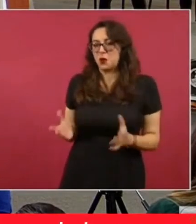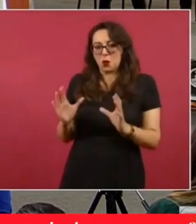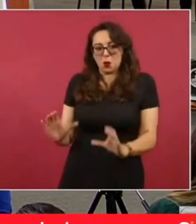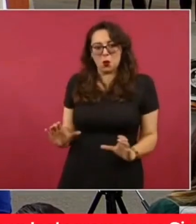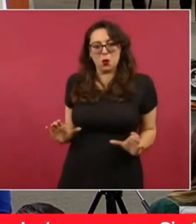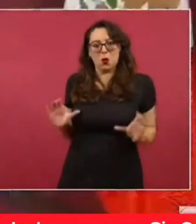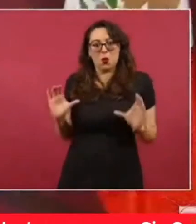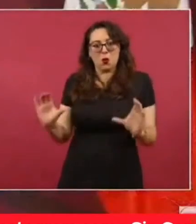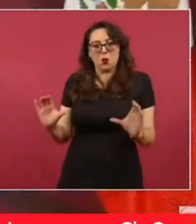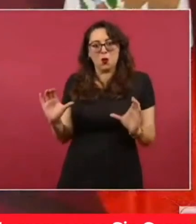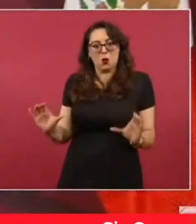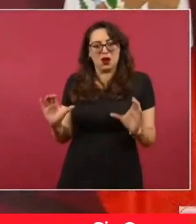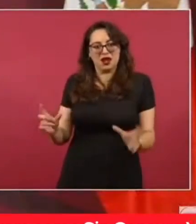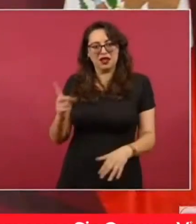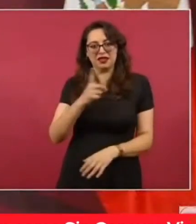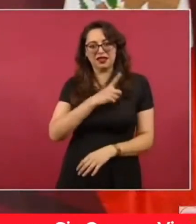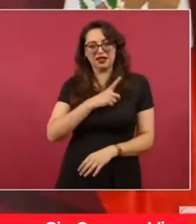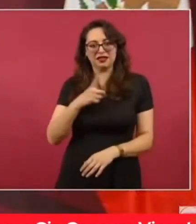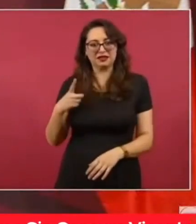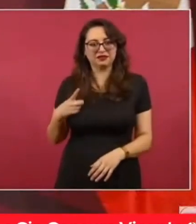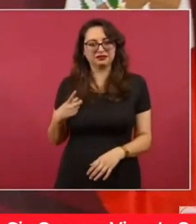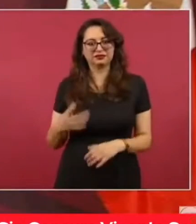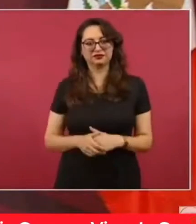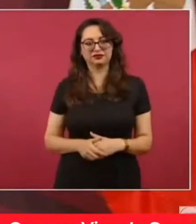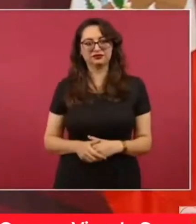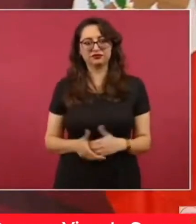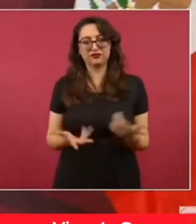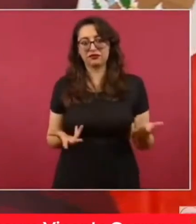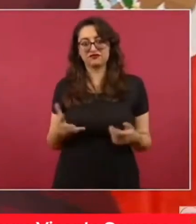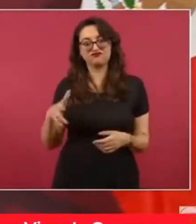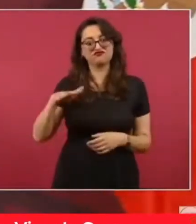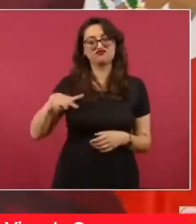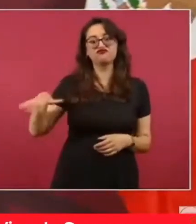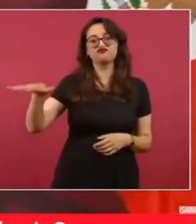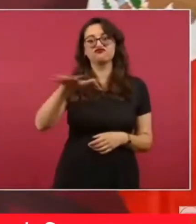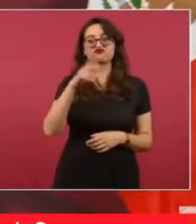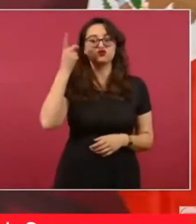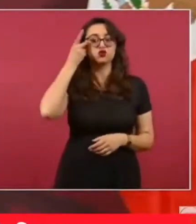y con más recursos naturales todo esto es de ellos